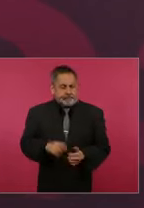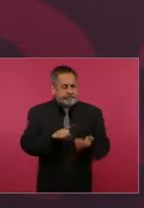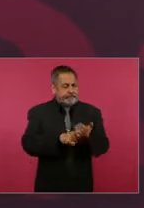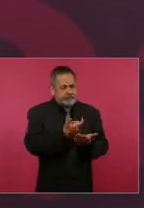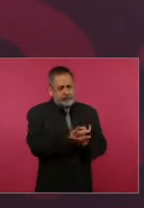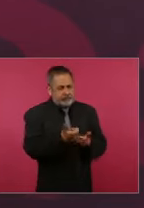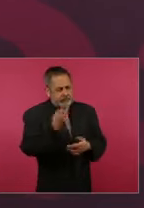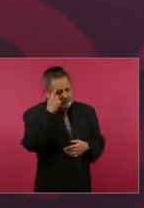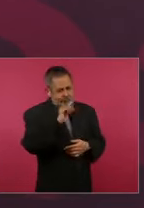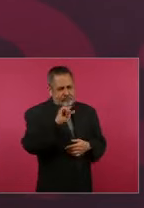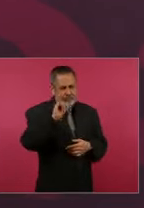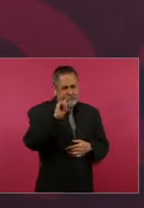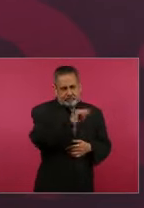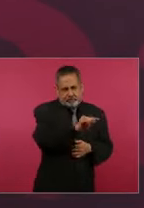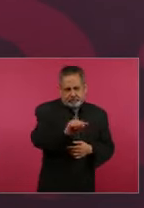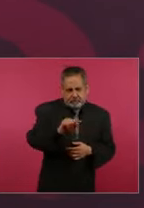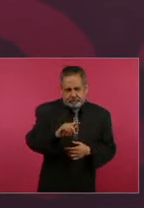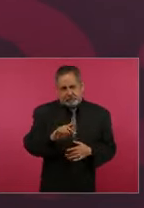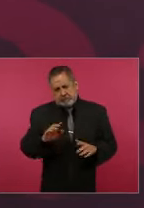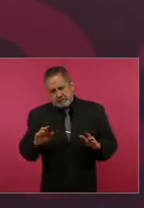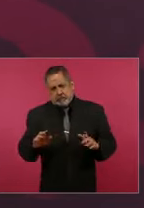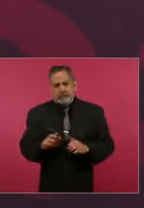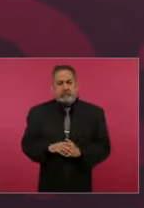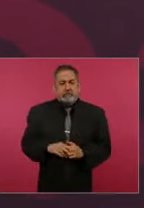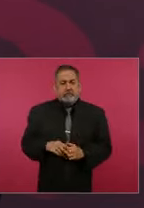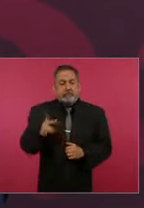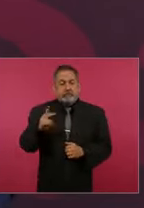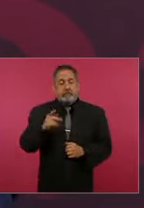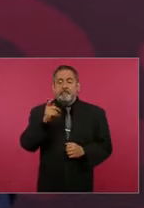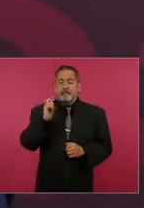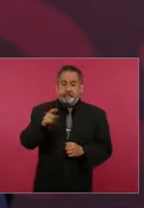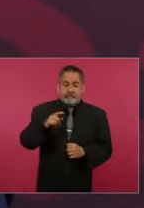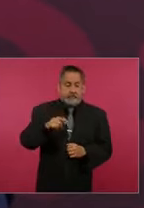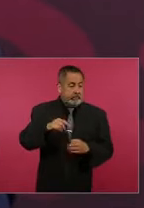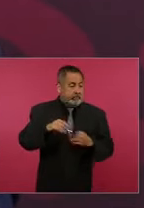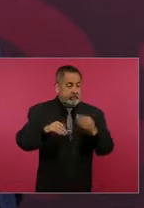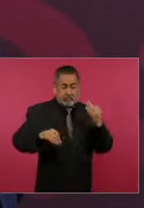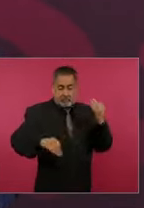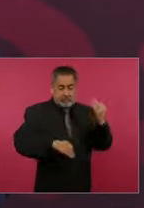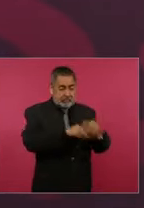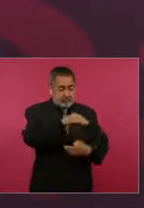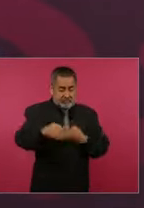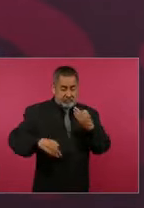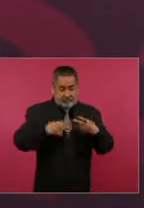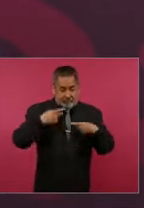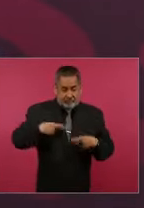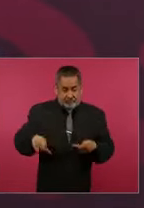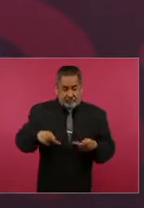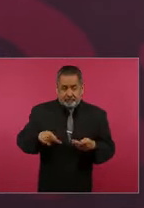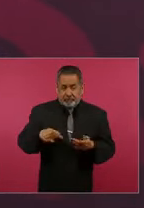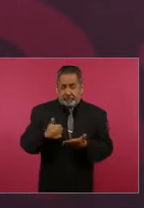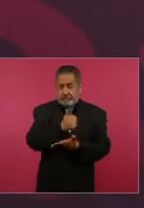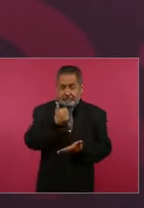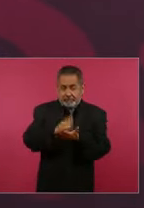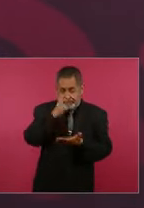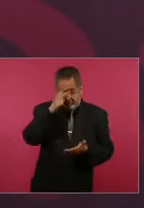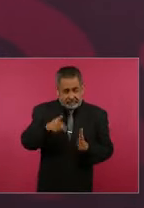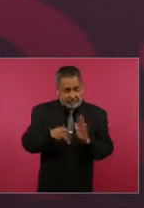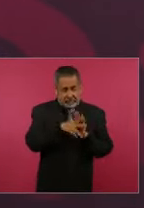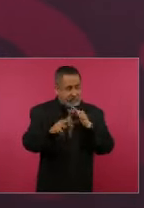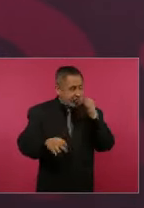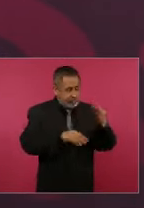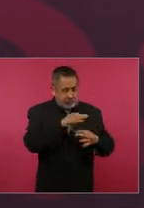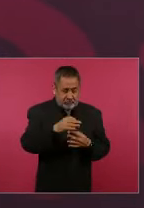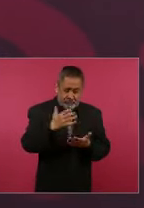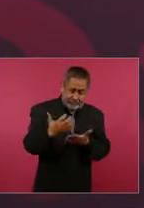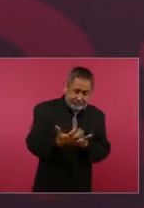famosos, porque también hay que decir que no todos los periodistas de la capital ganan lo mismo.